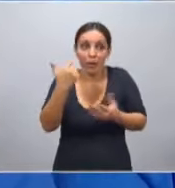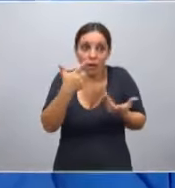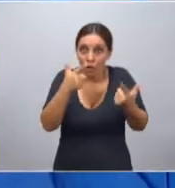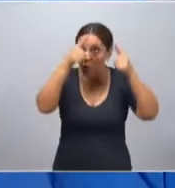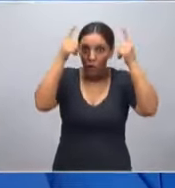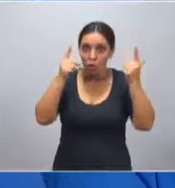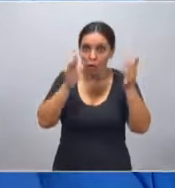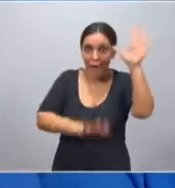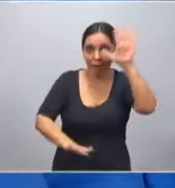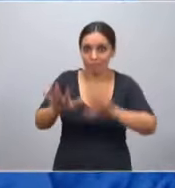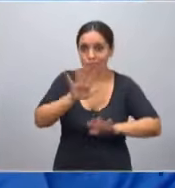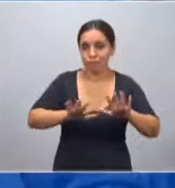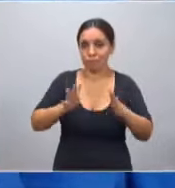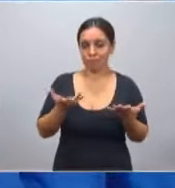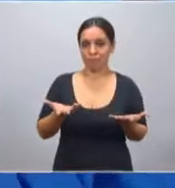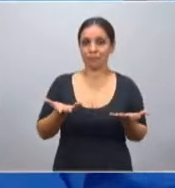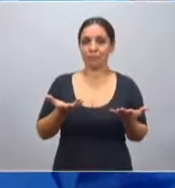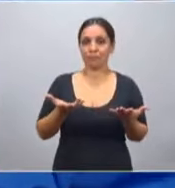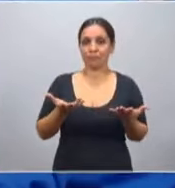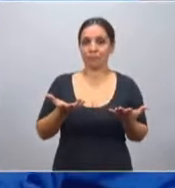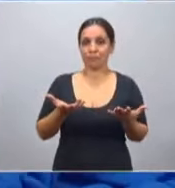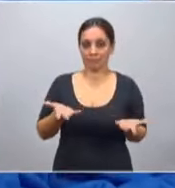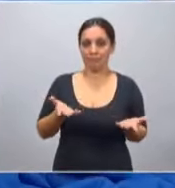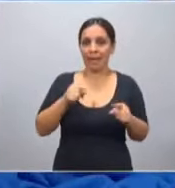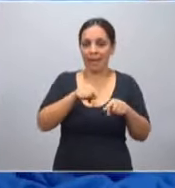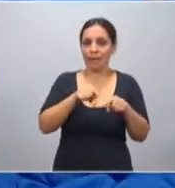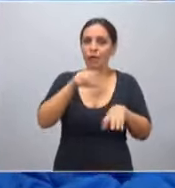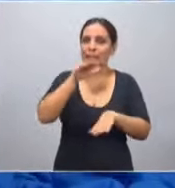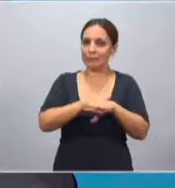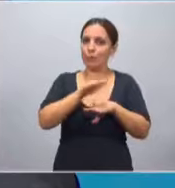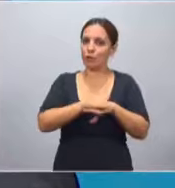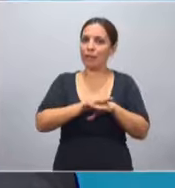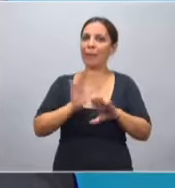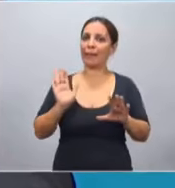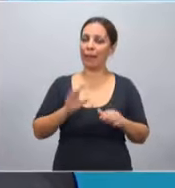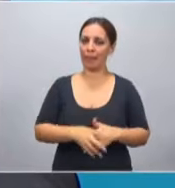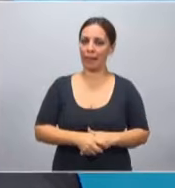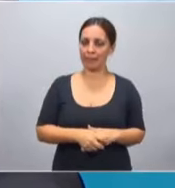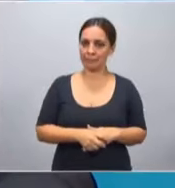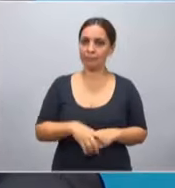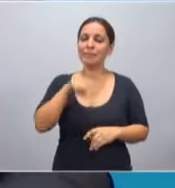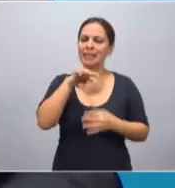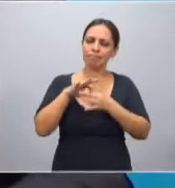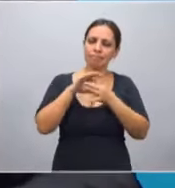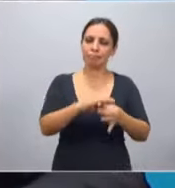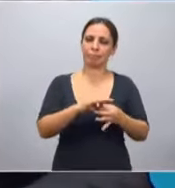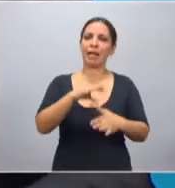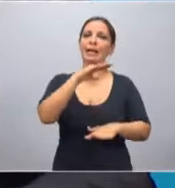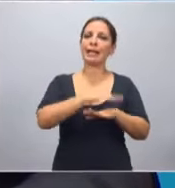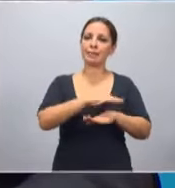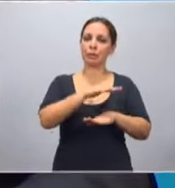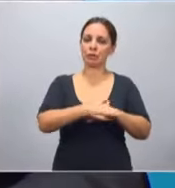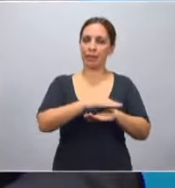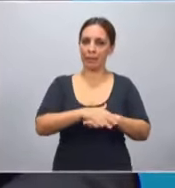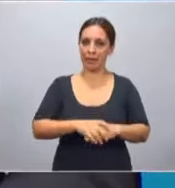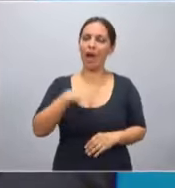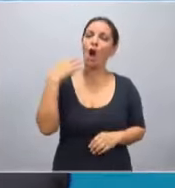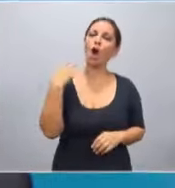queda claro se aplica así o no se aplica así son responsabilidades son responsabilidades son